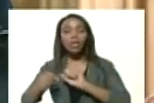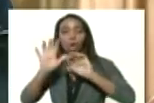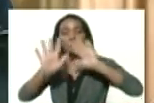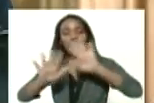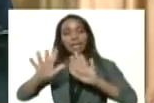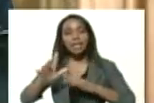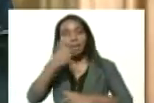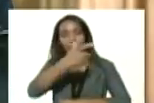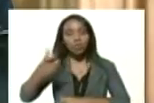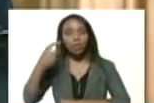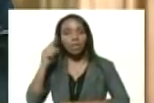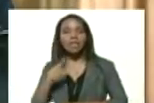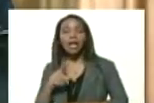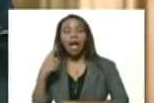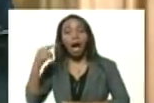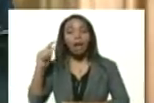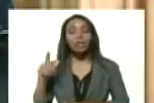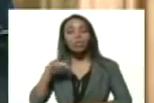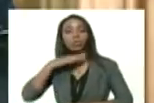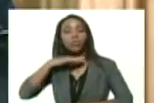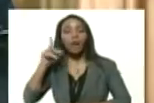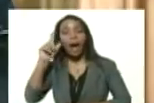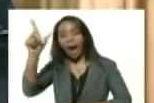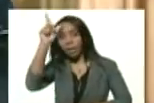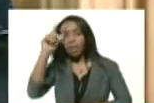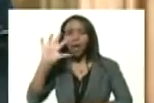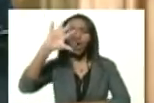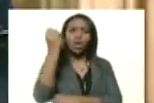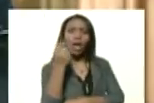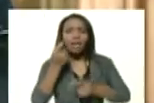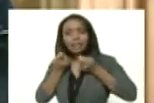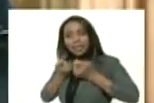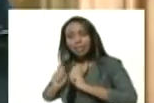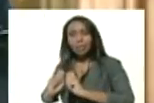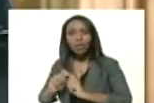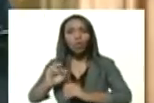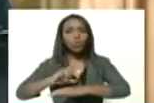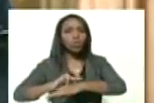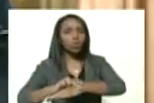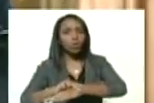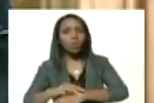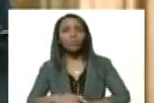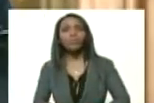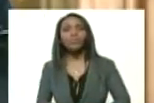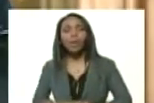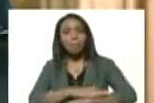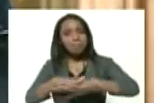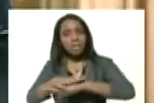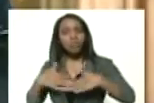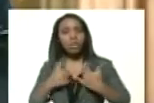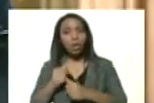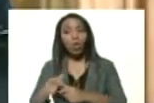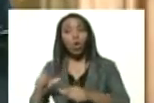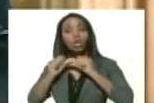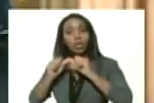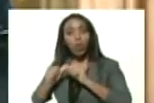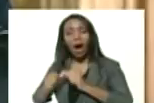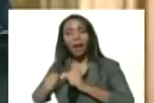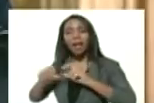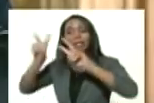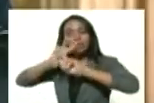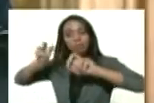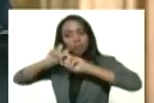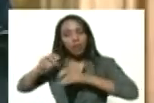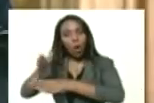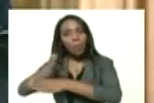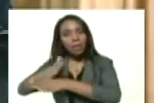267 fallecidos alemania ha logrado unos tratamientos doctor carlos alvarado hay que seguir investigando y compartiendo con el